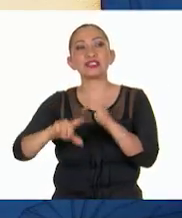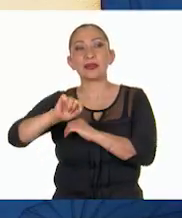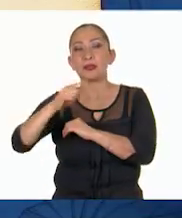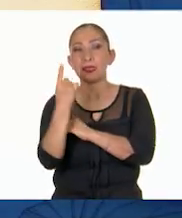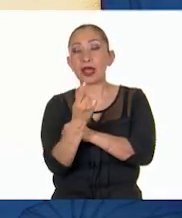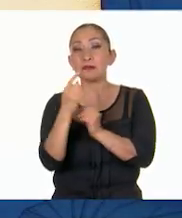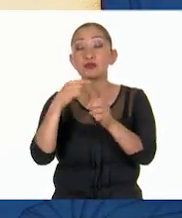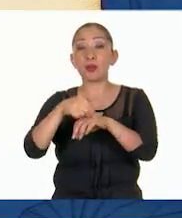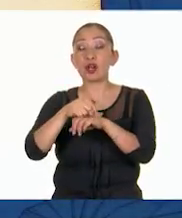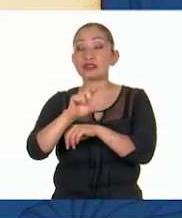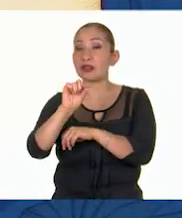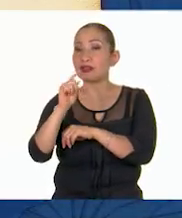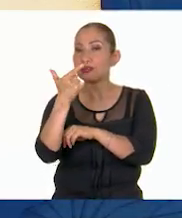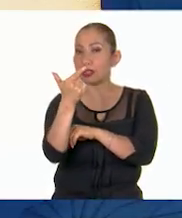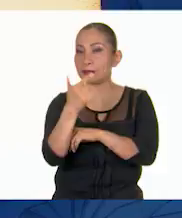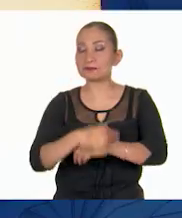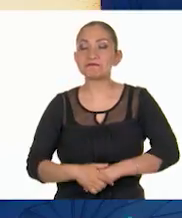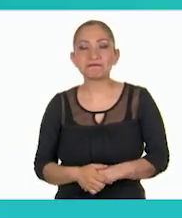página 77.